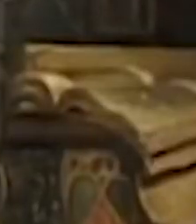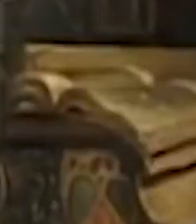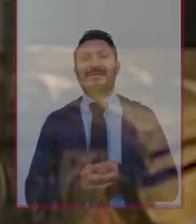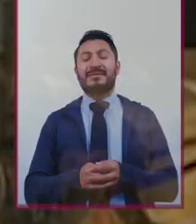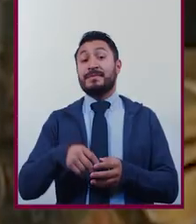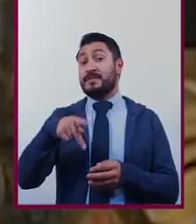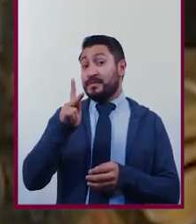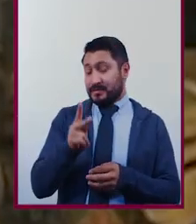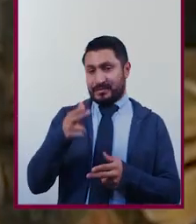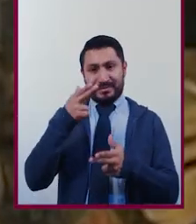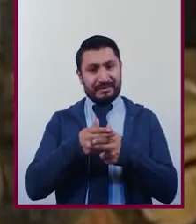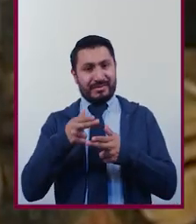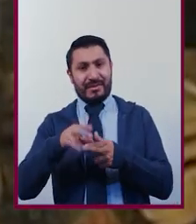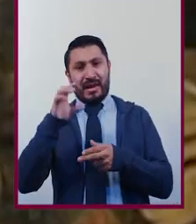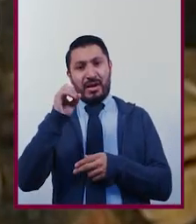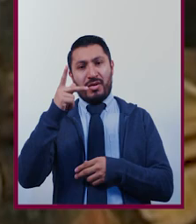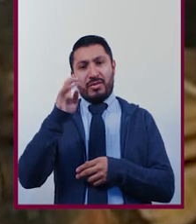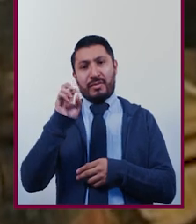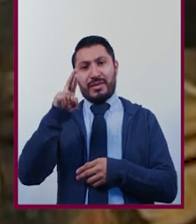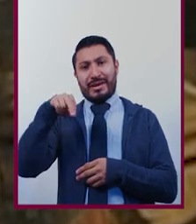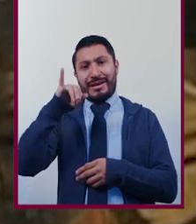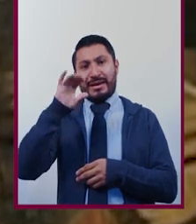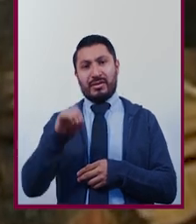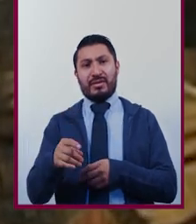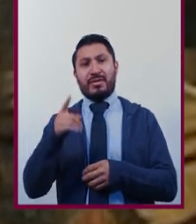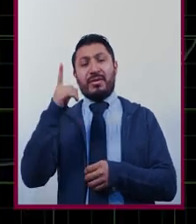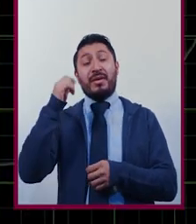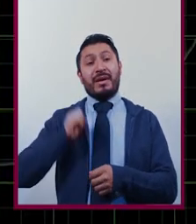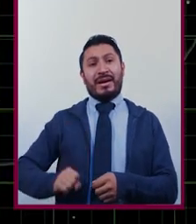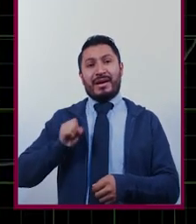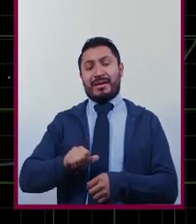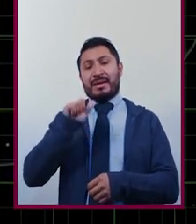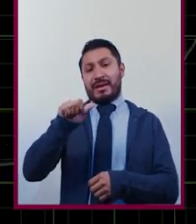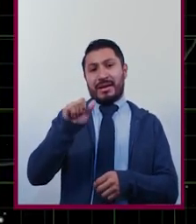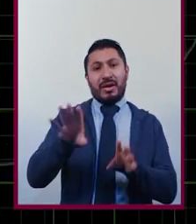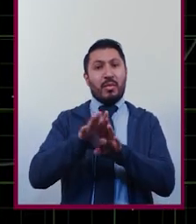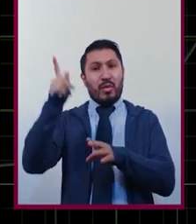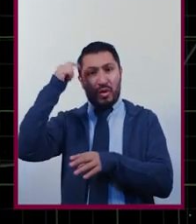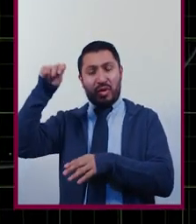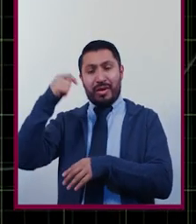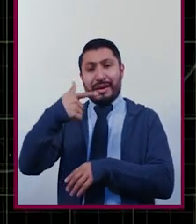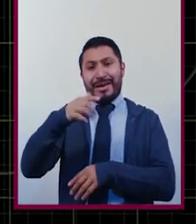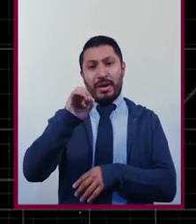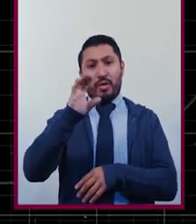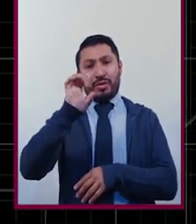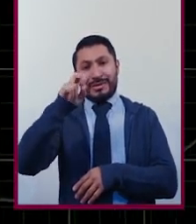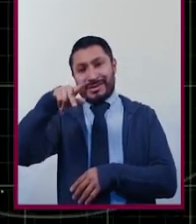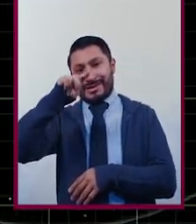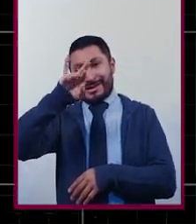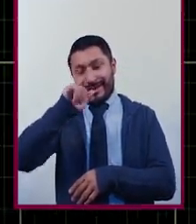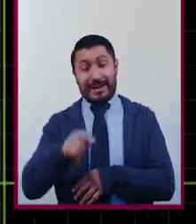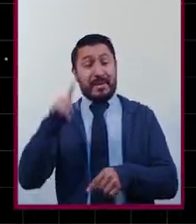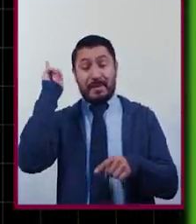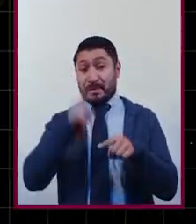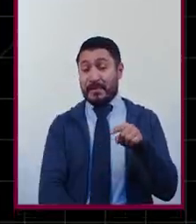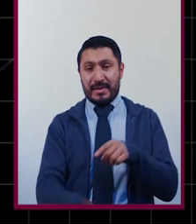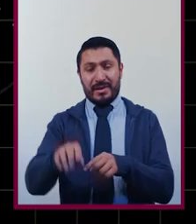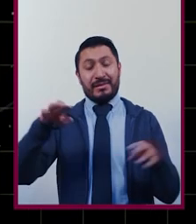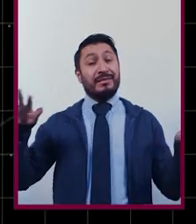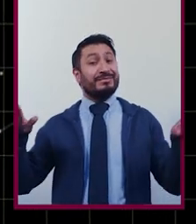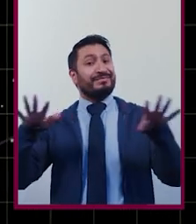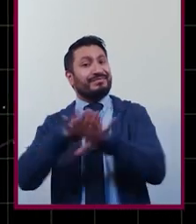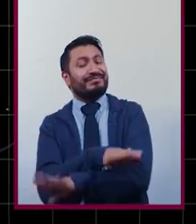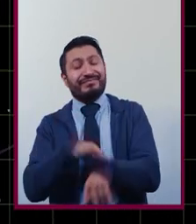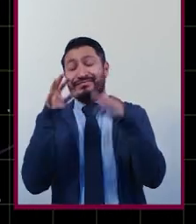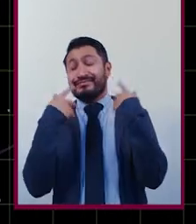Pero no fue sino hasta Copérnico, en la primera mitad del siglo XVI, que la teoría geocéntrica se desmiente, revolucionando